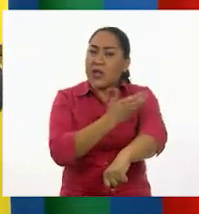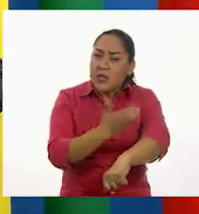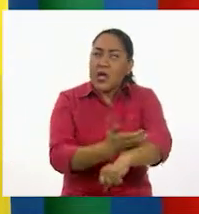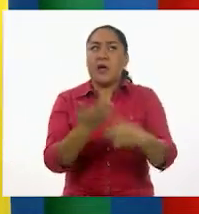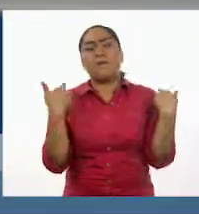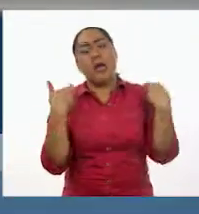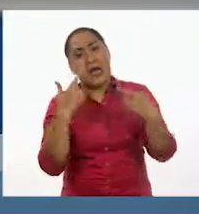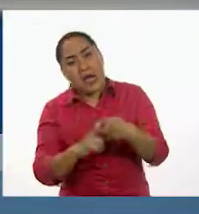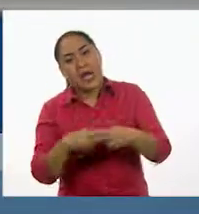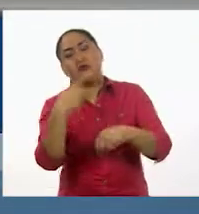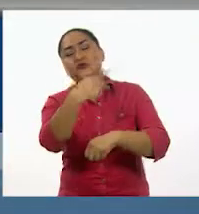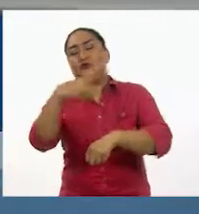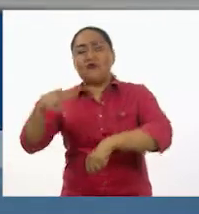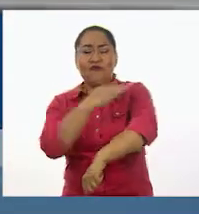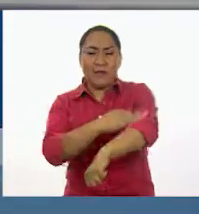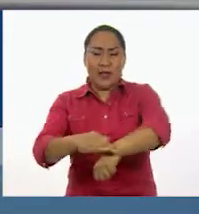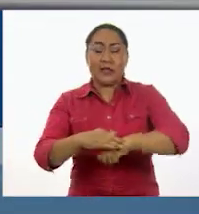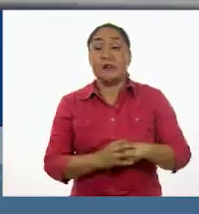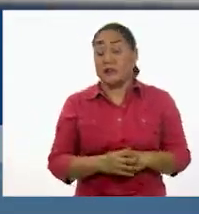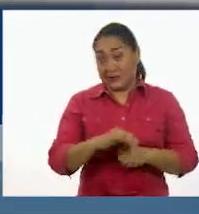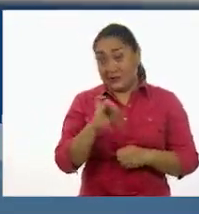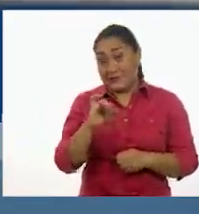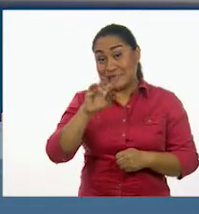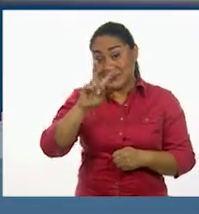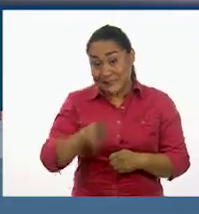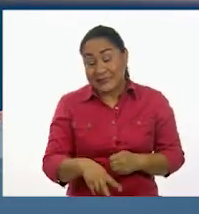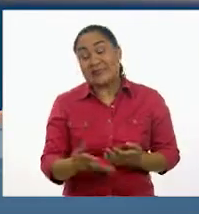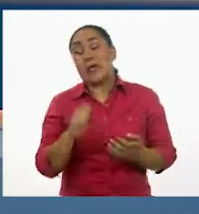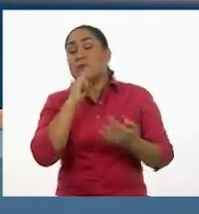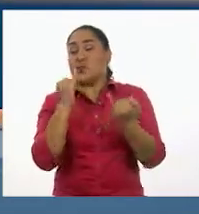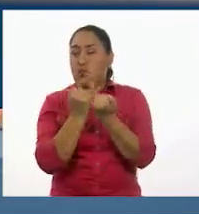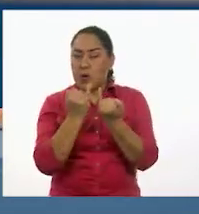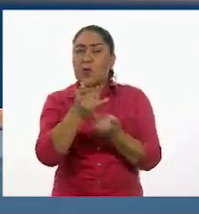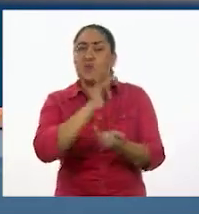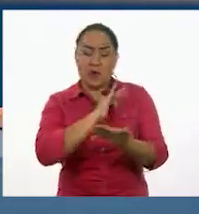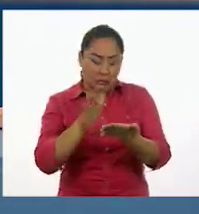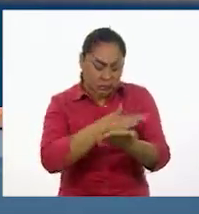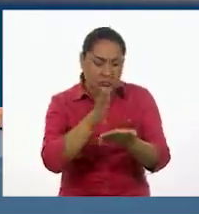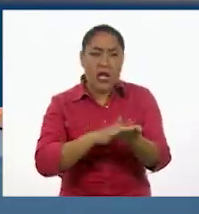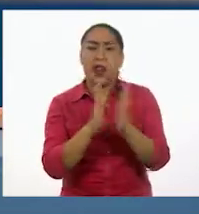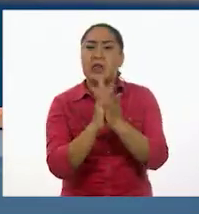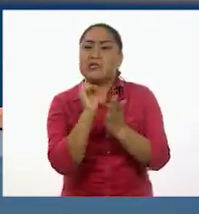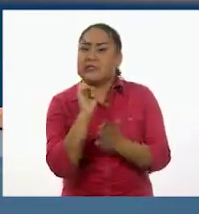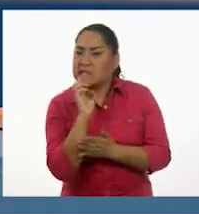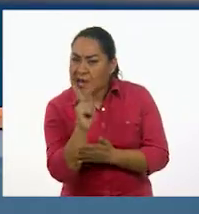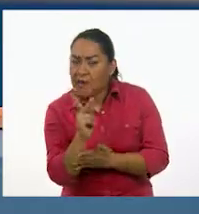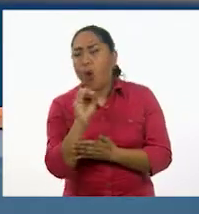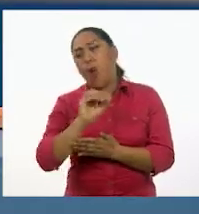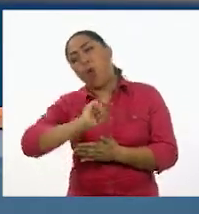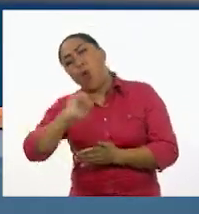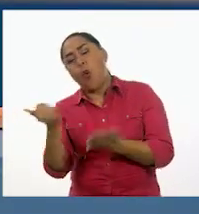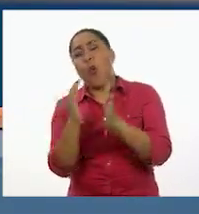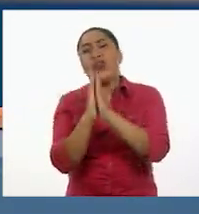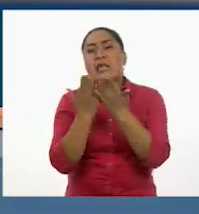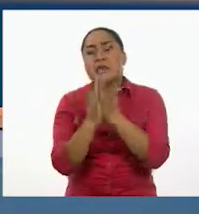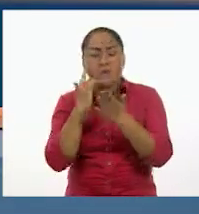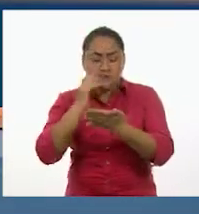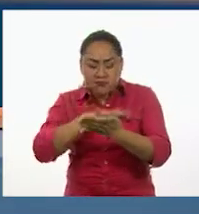familia. Sí, además de que siempre pueden recurrir a su libro de texto y otras fuentes de consulta